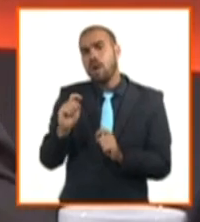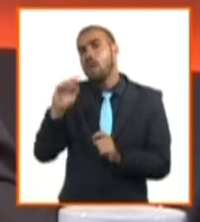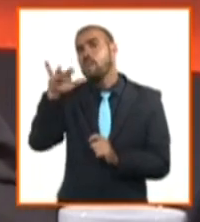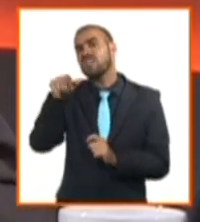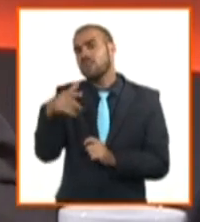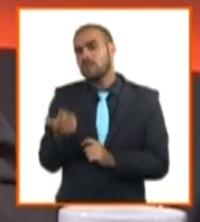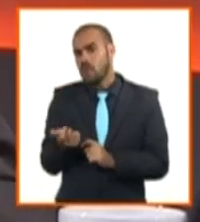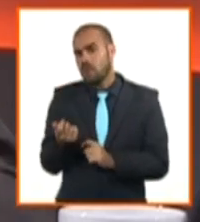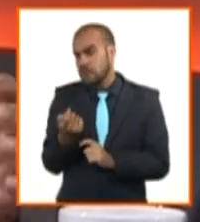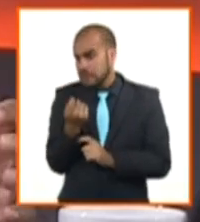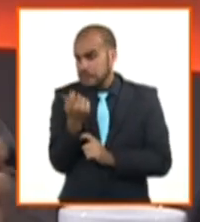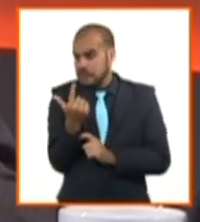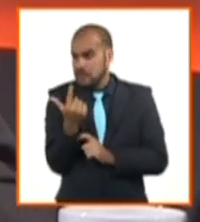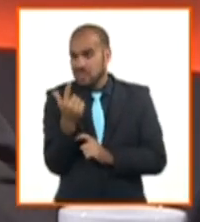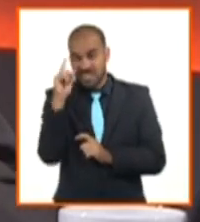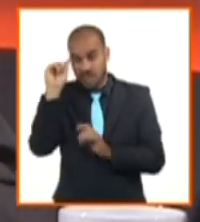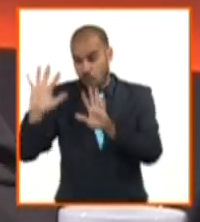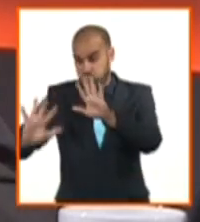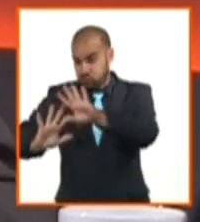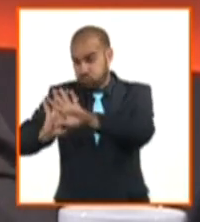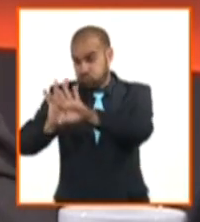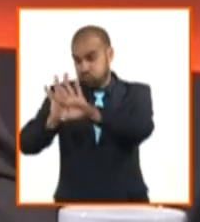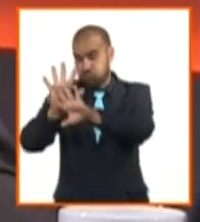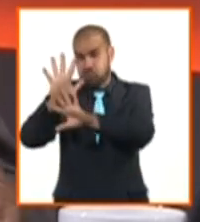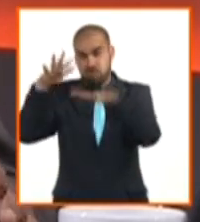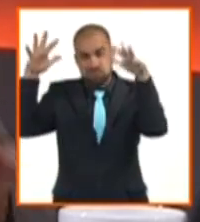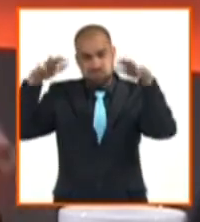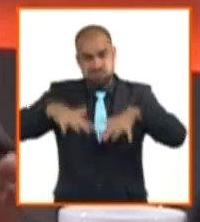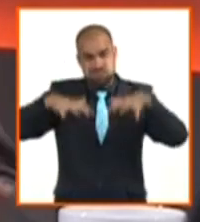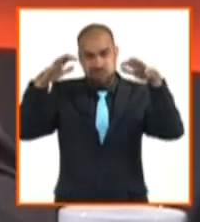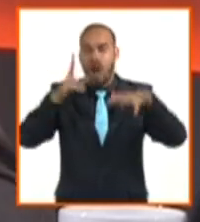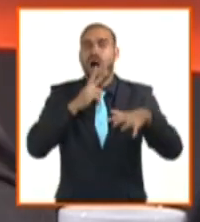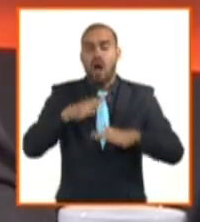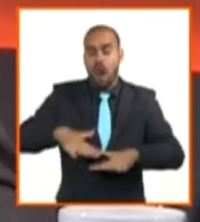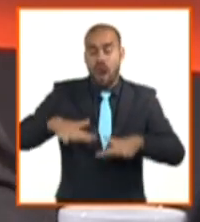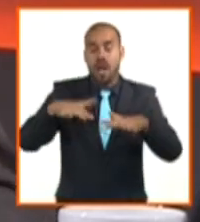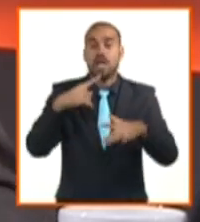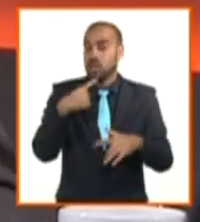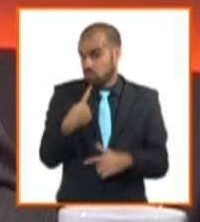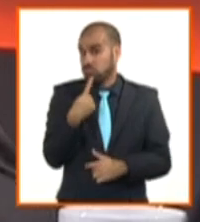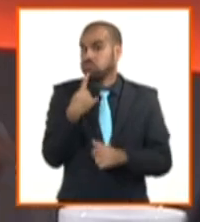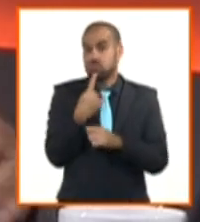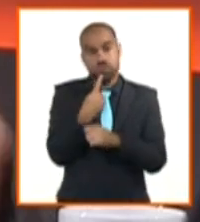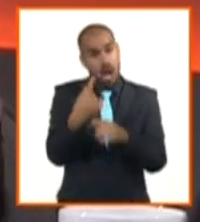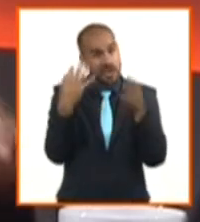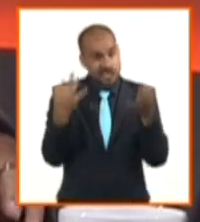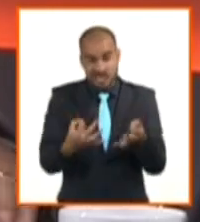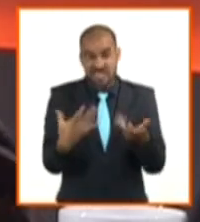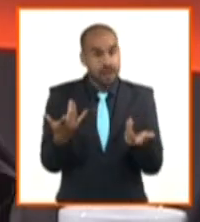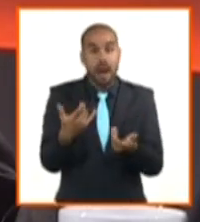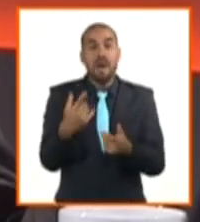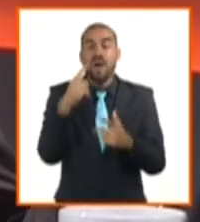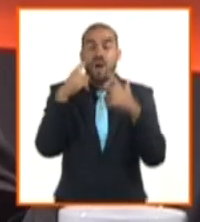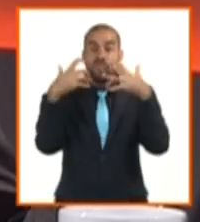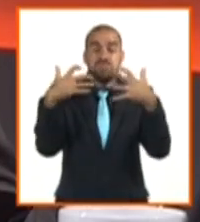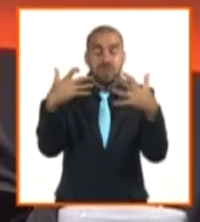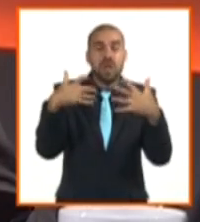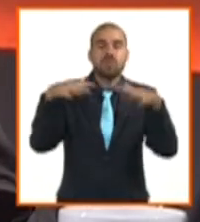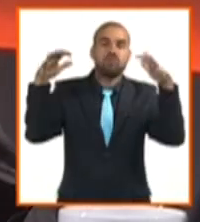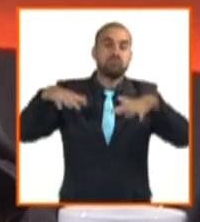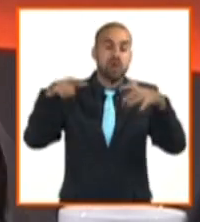formándose entonces dijimos el peligro principal es este y así logramos al estado inundaciones por la lluvia